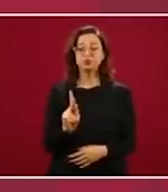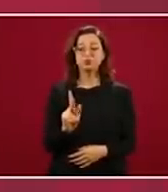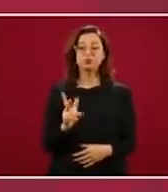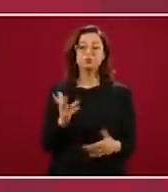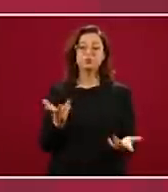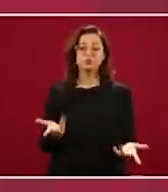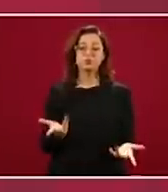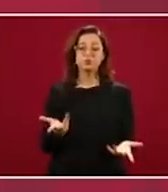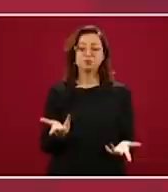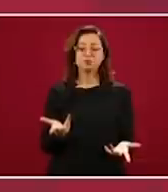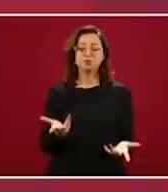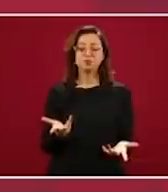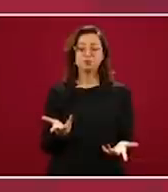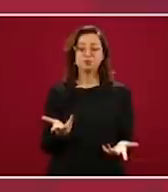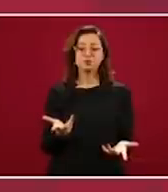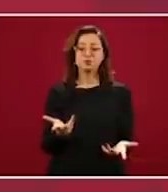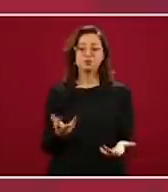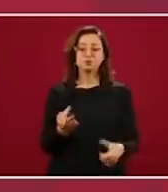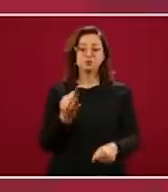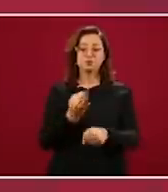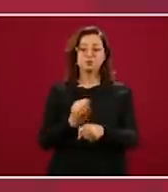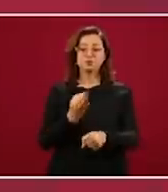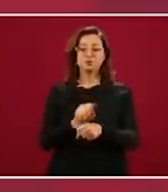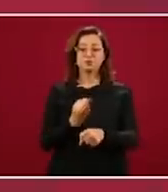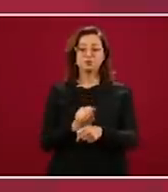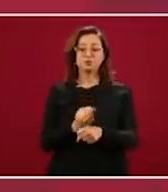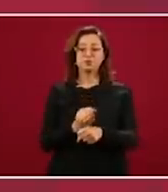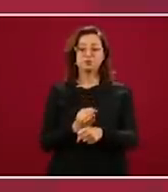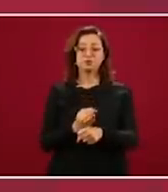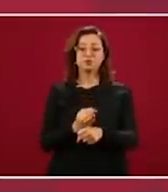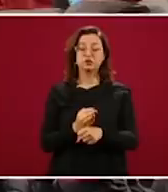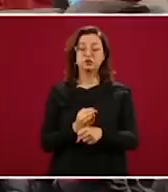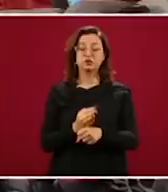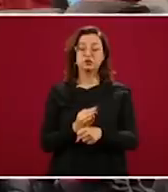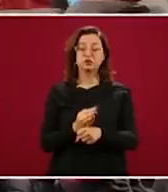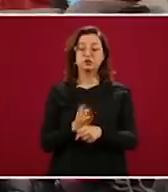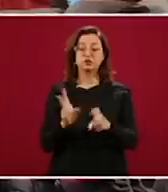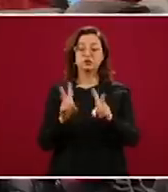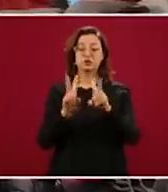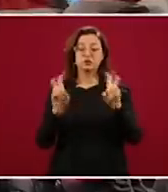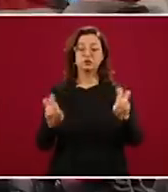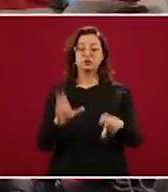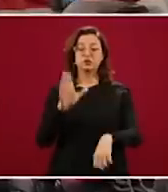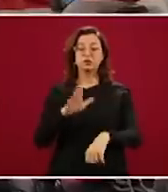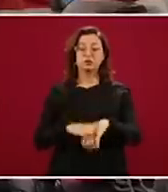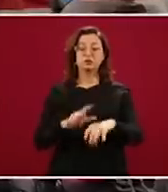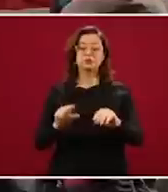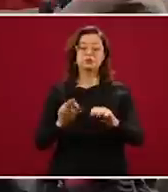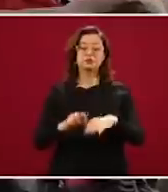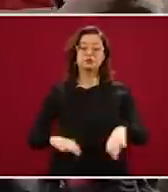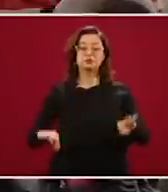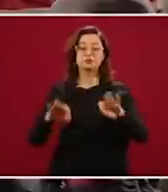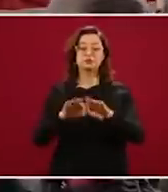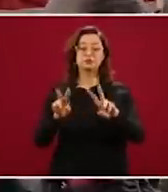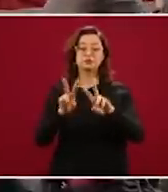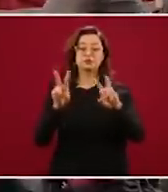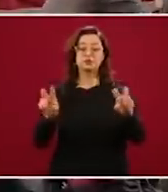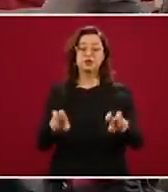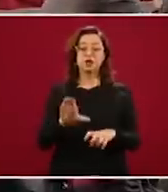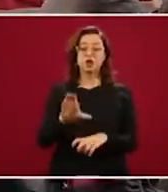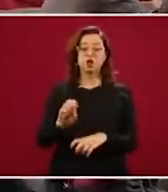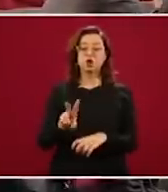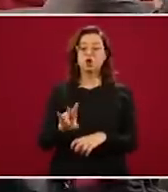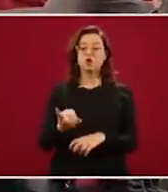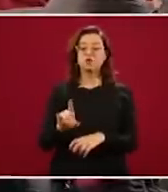como tenemos que estar dando información sobre el coronavirus, también